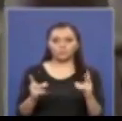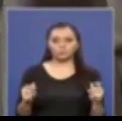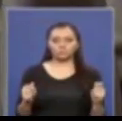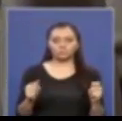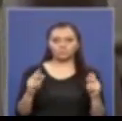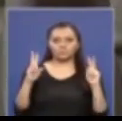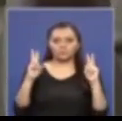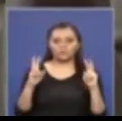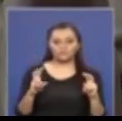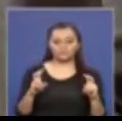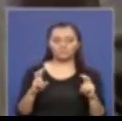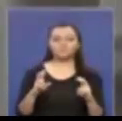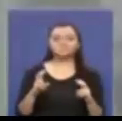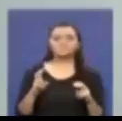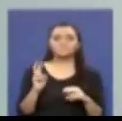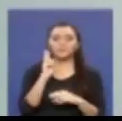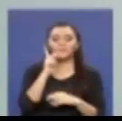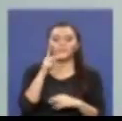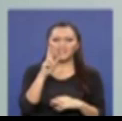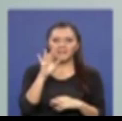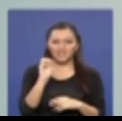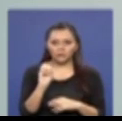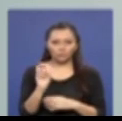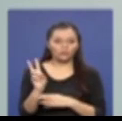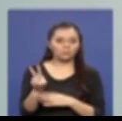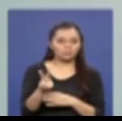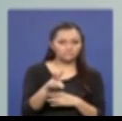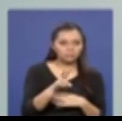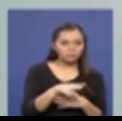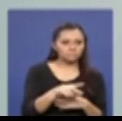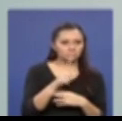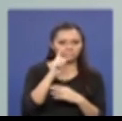¿no? Pericias, operativos, etcétera.